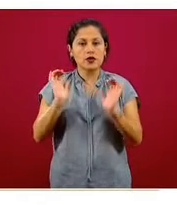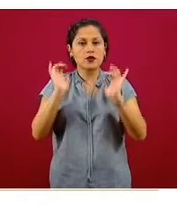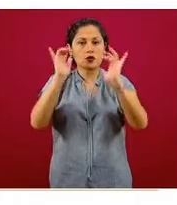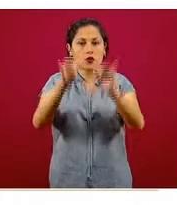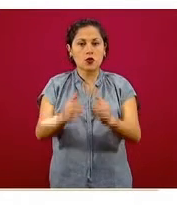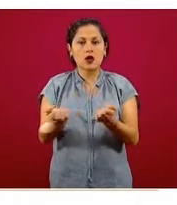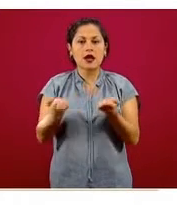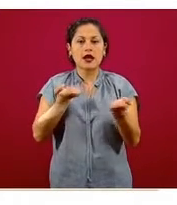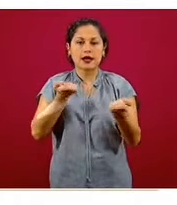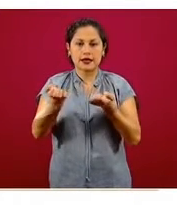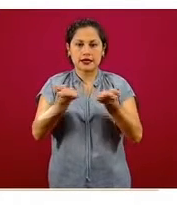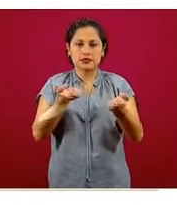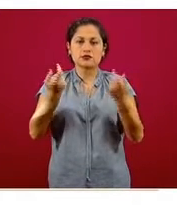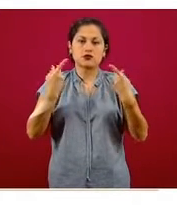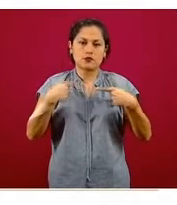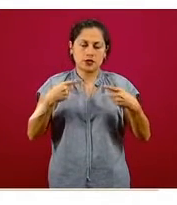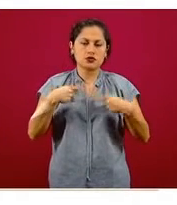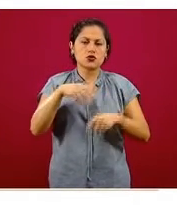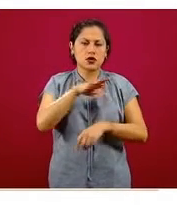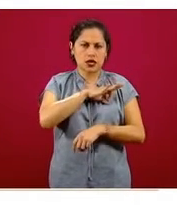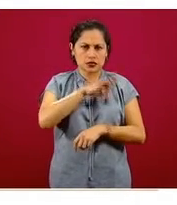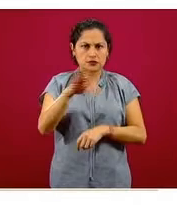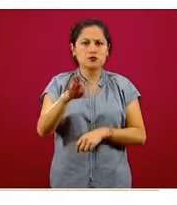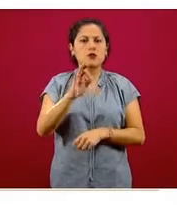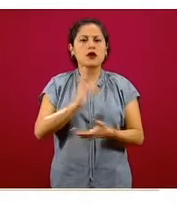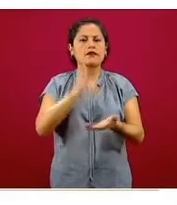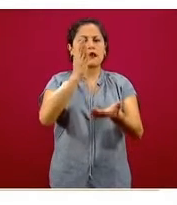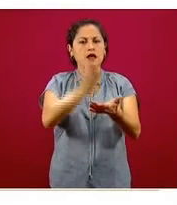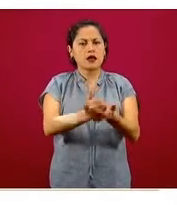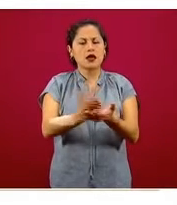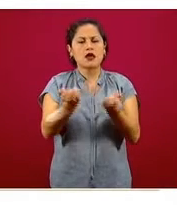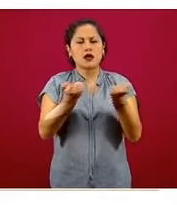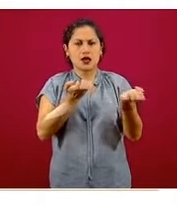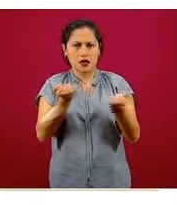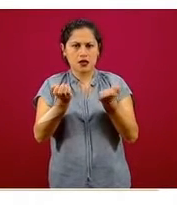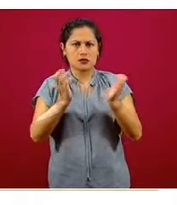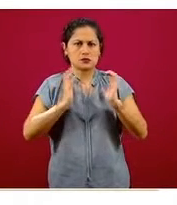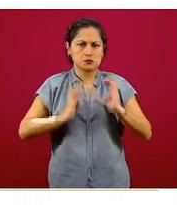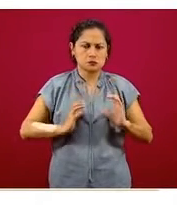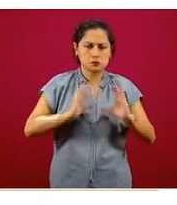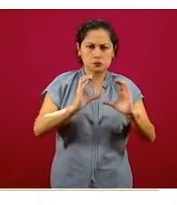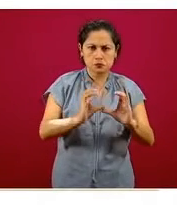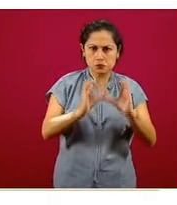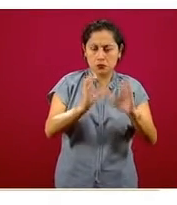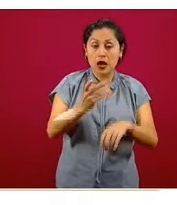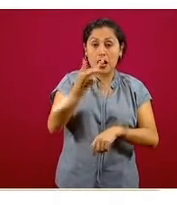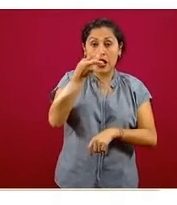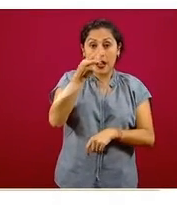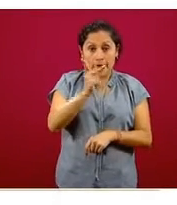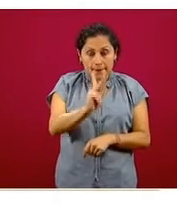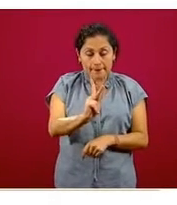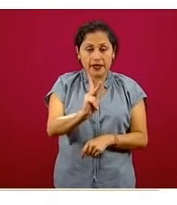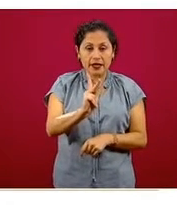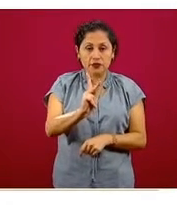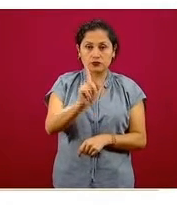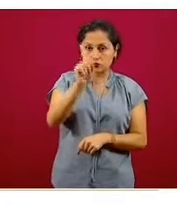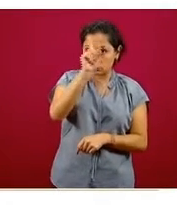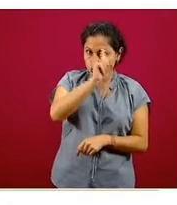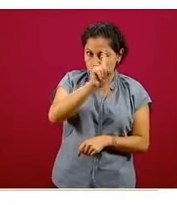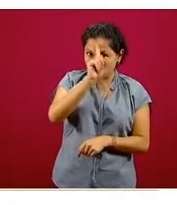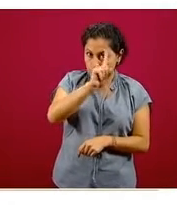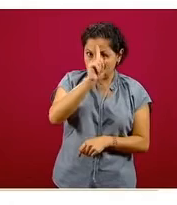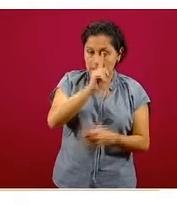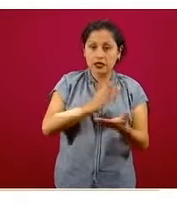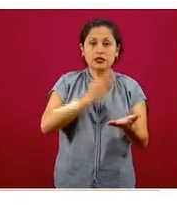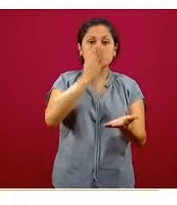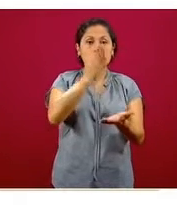que las personas puedan usar estos espacios para actividad física, recomendando siempre que lo hagan o vayan al parque